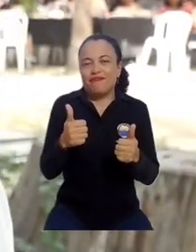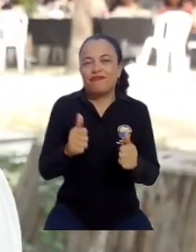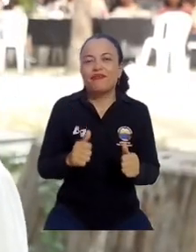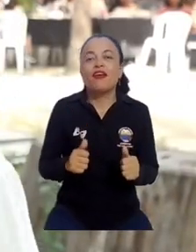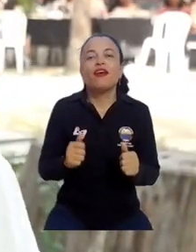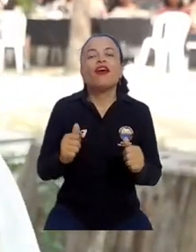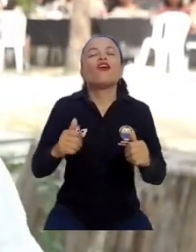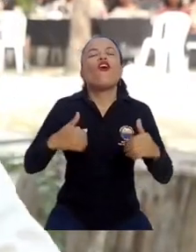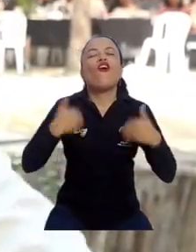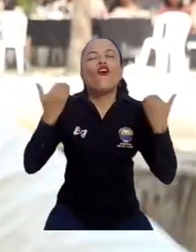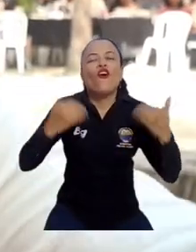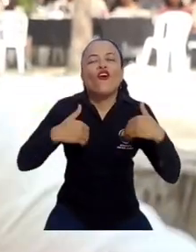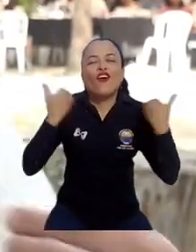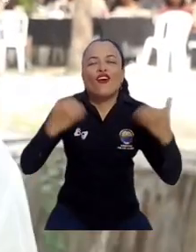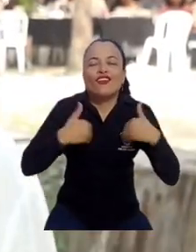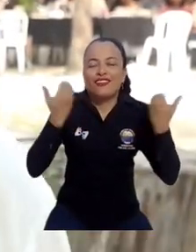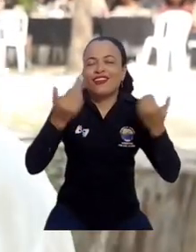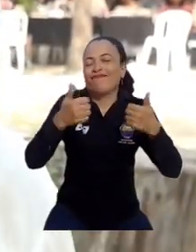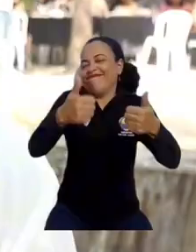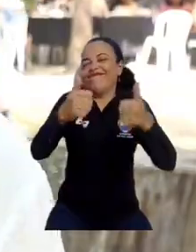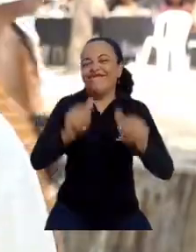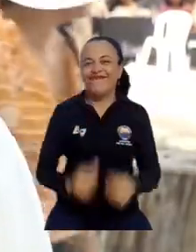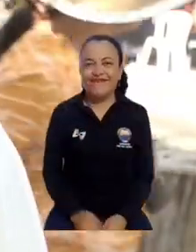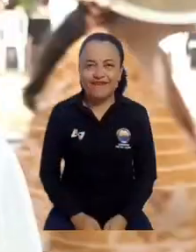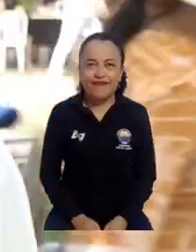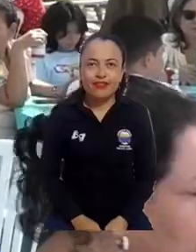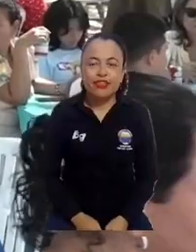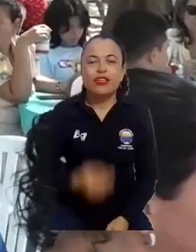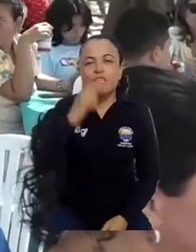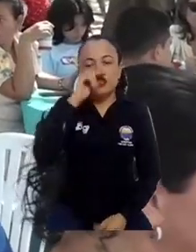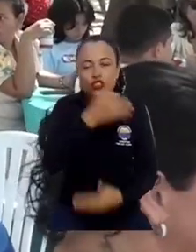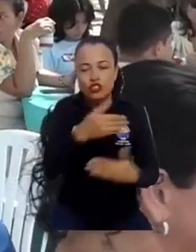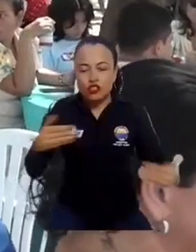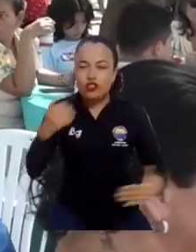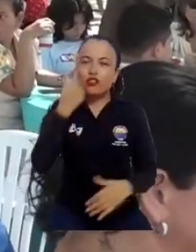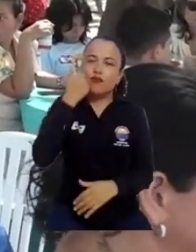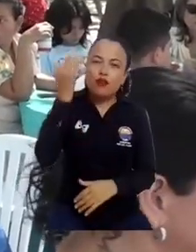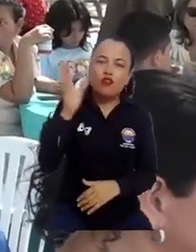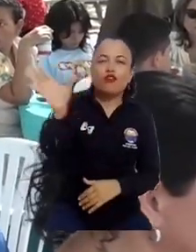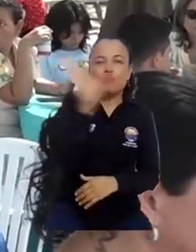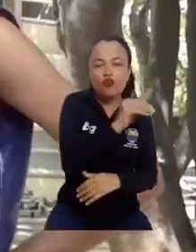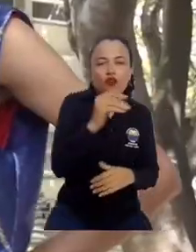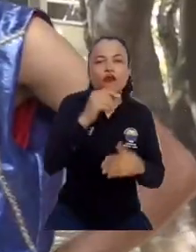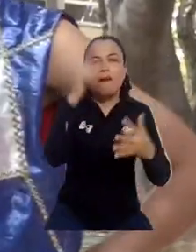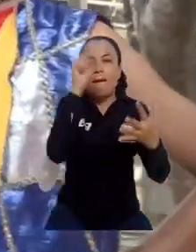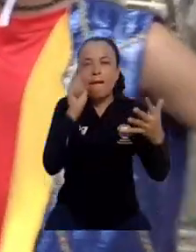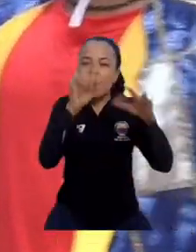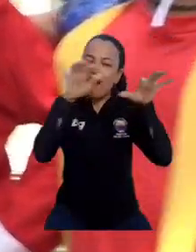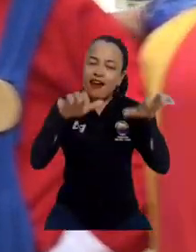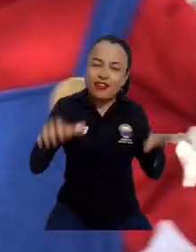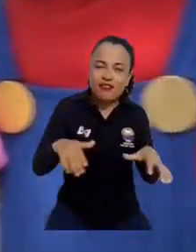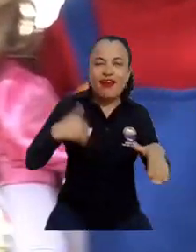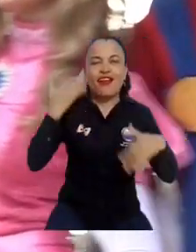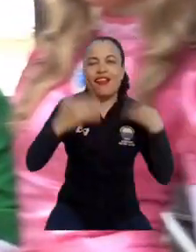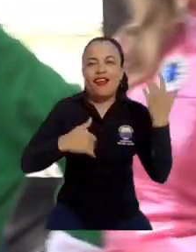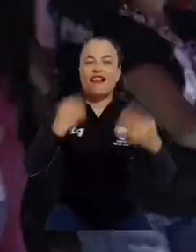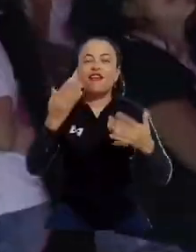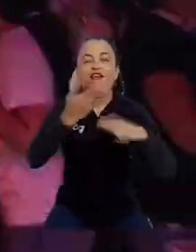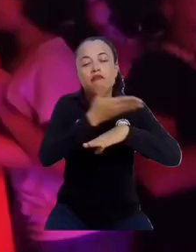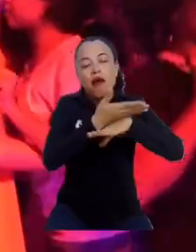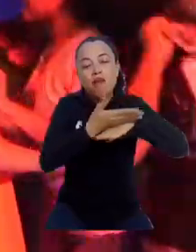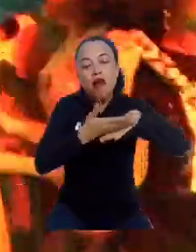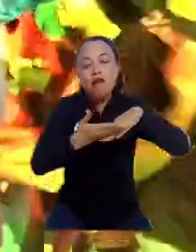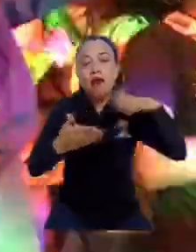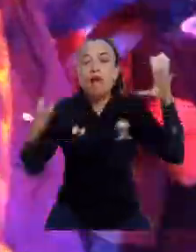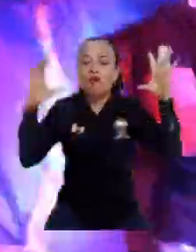estamos divirtiendo, nos las estamos gozando, así de chévere. Niños y adultos disfrutaron de la variada programación que se extendió hasta el